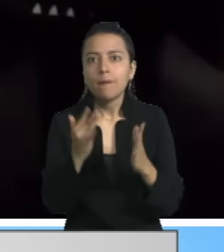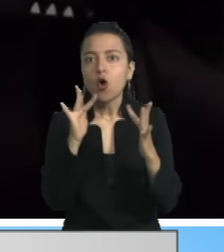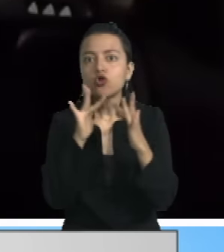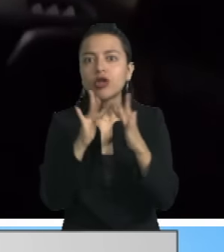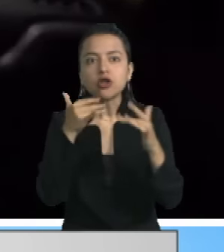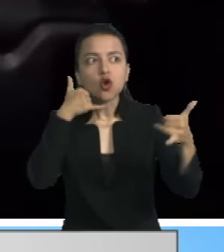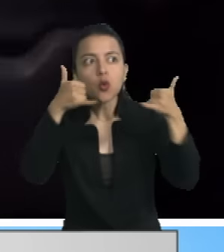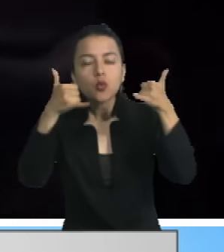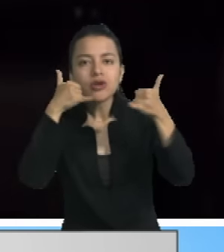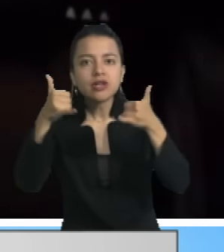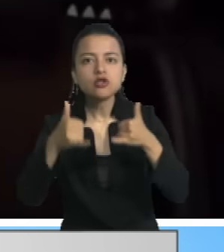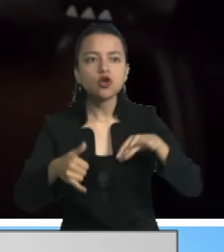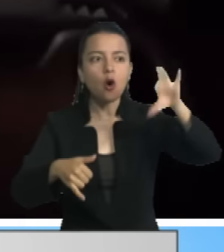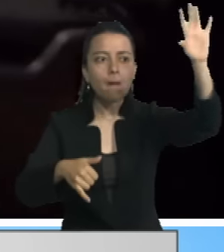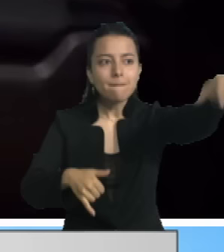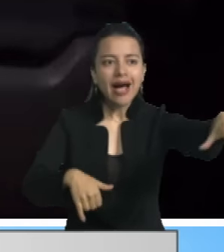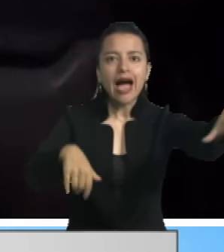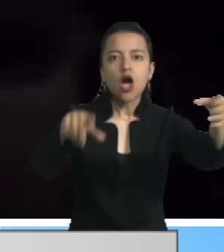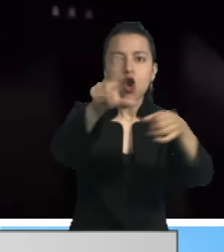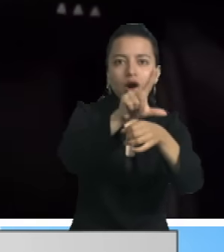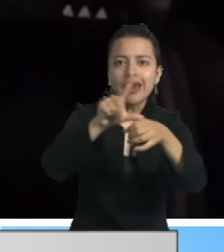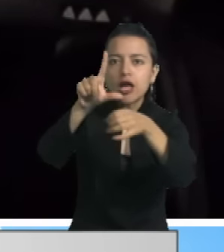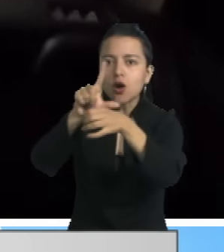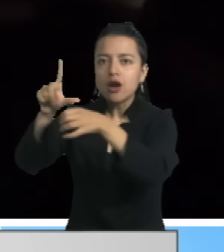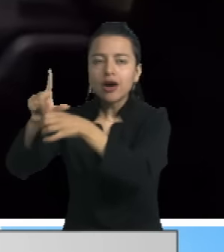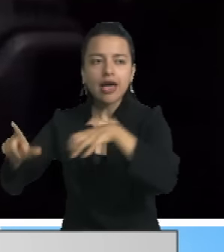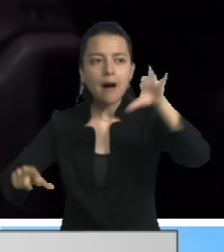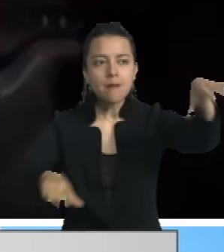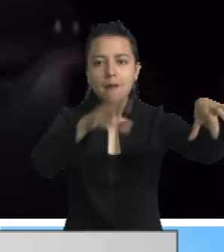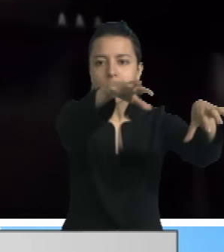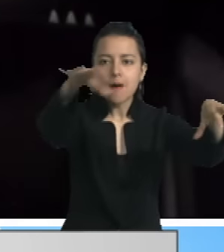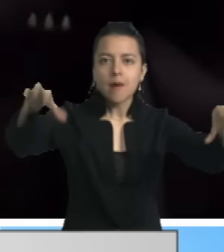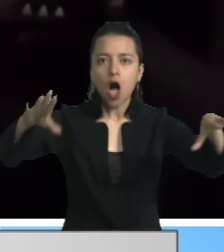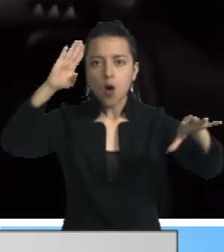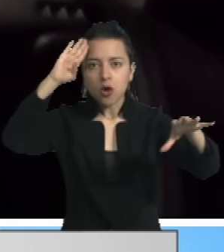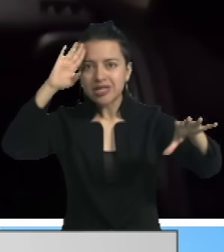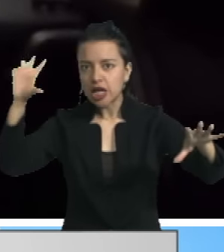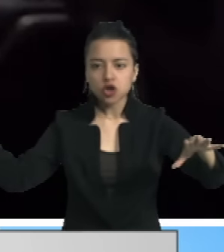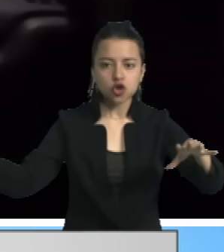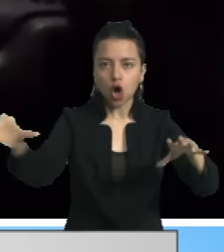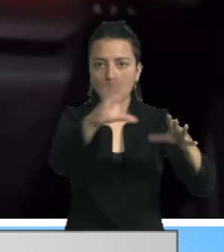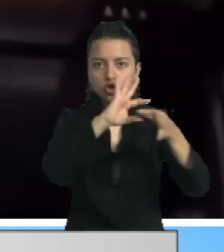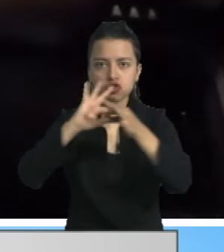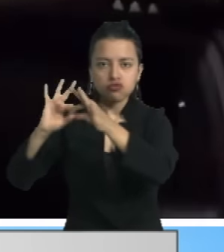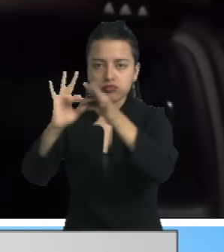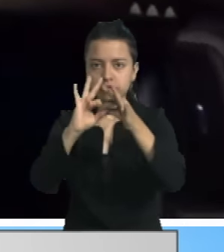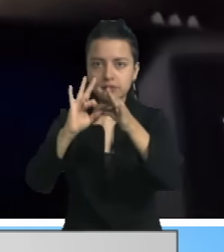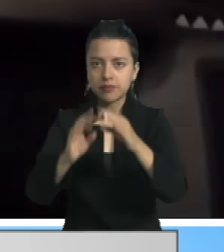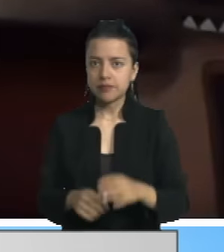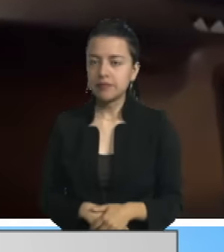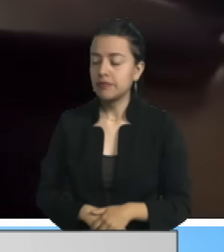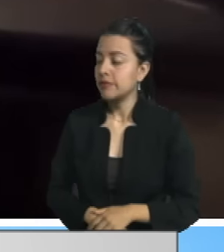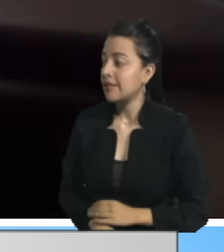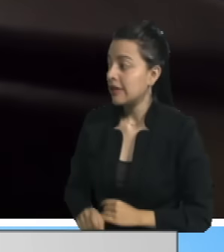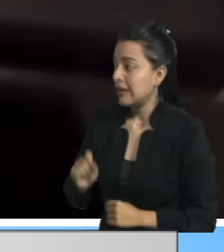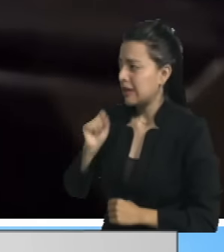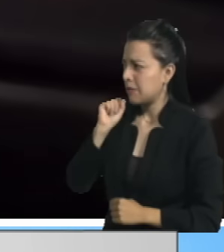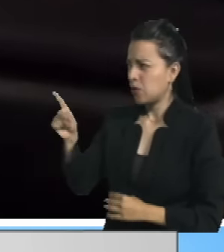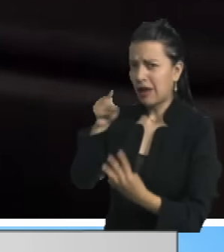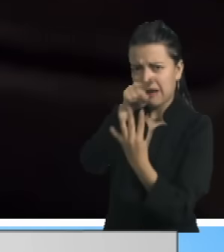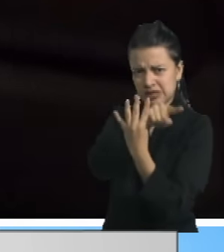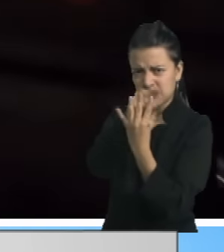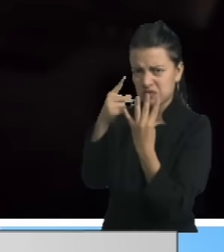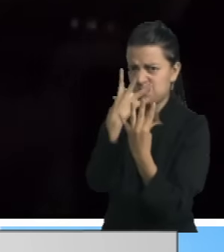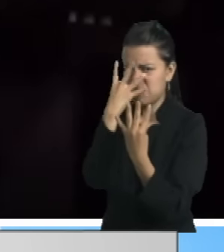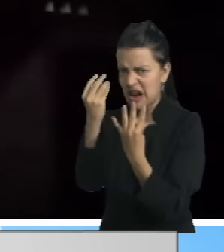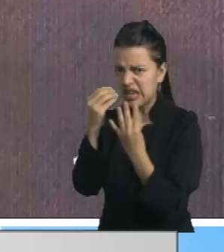localidades sea oportuno para nuestro servicio de policía estas cuatro personas tienen antecedentes estaban dedicados